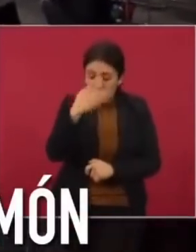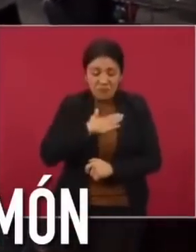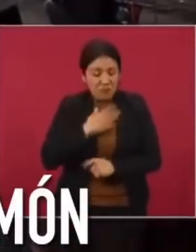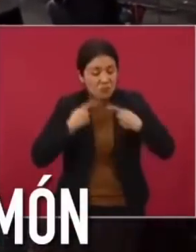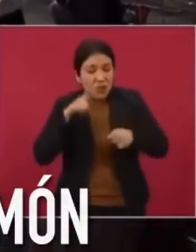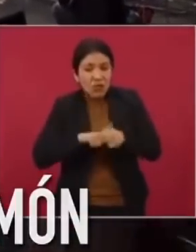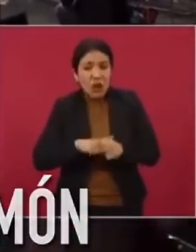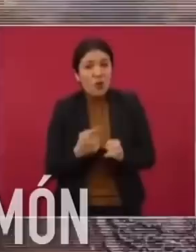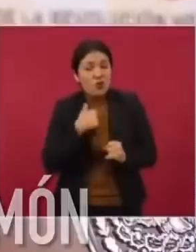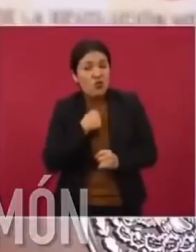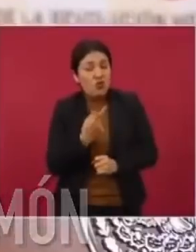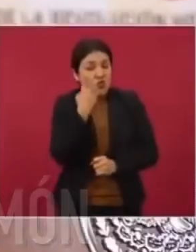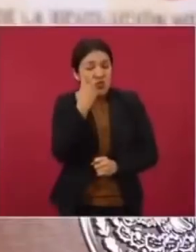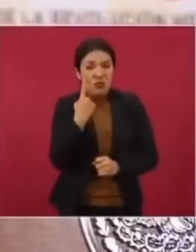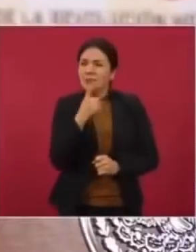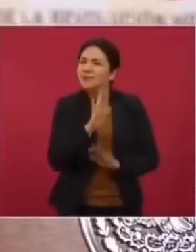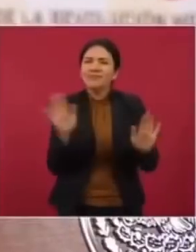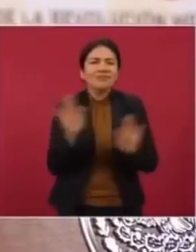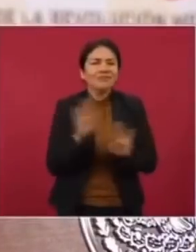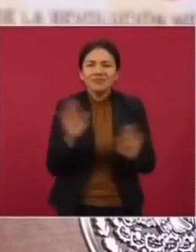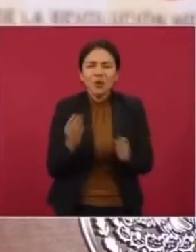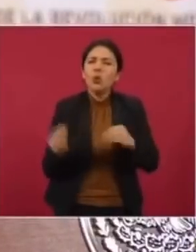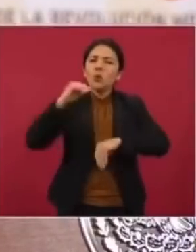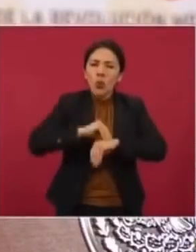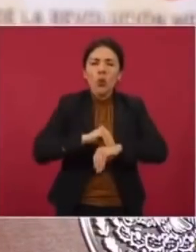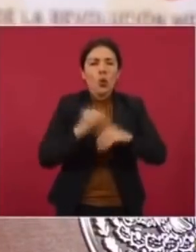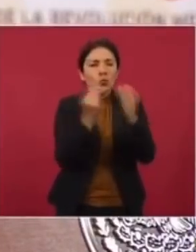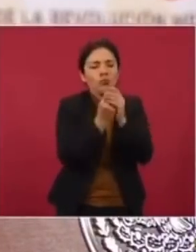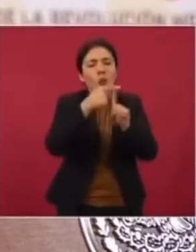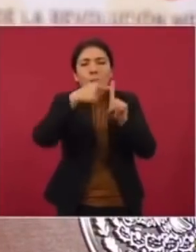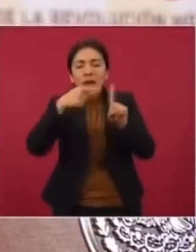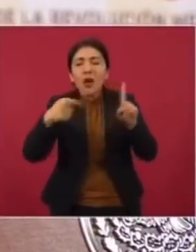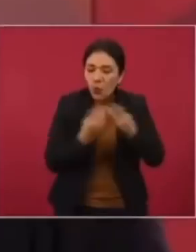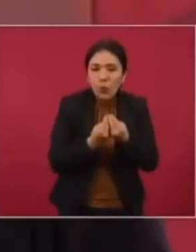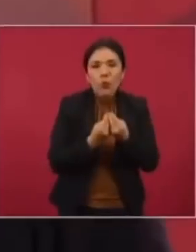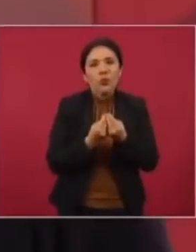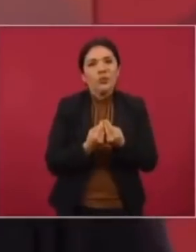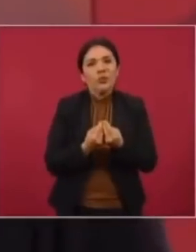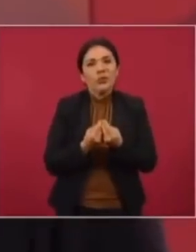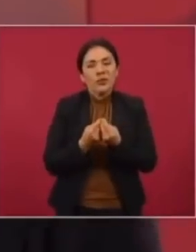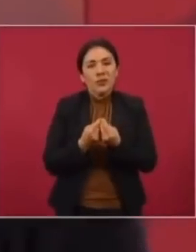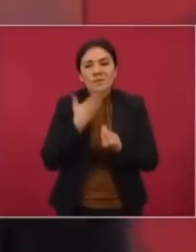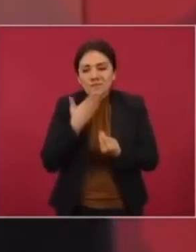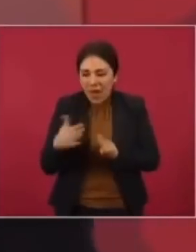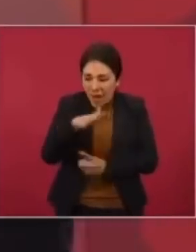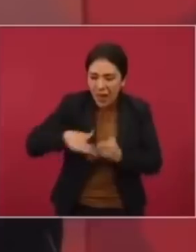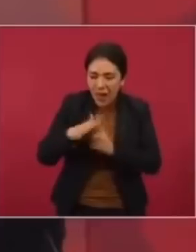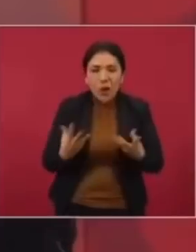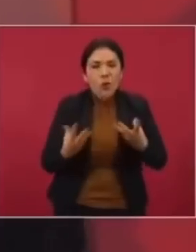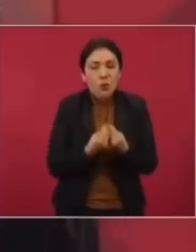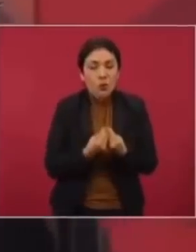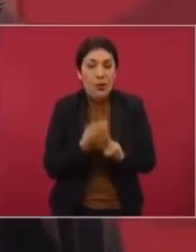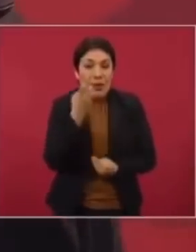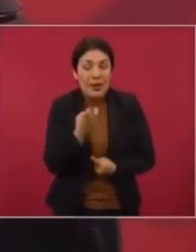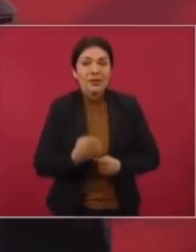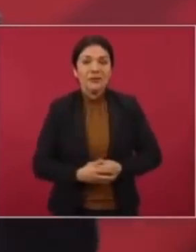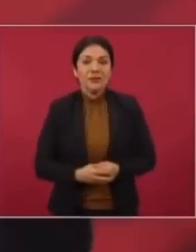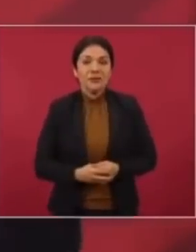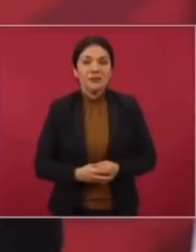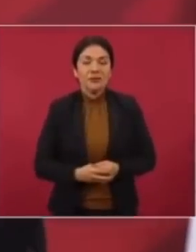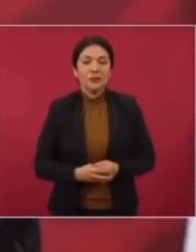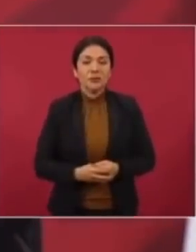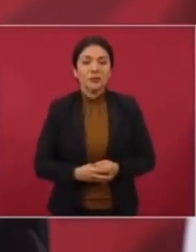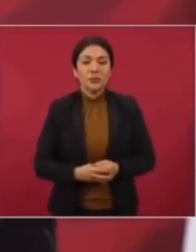Tiene una clase media humanista. Porque es que la gente